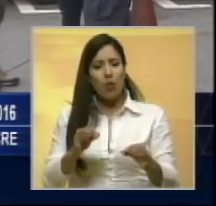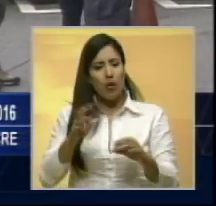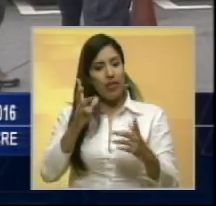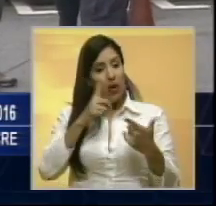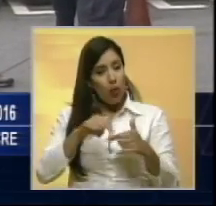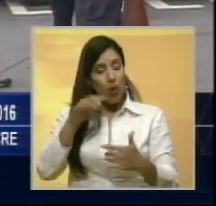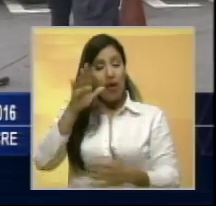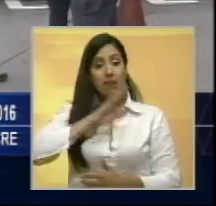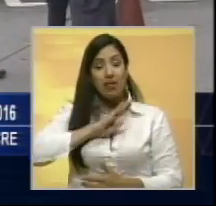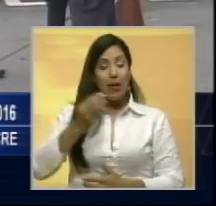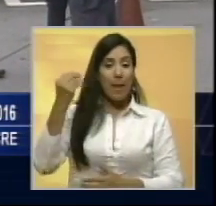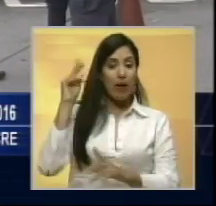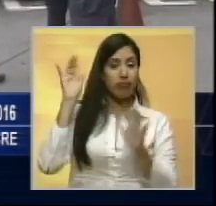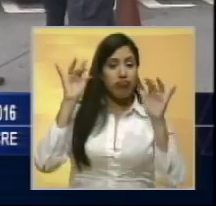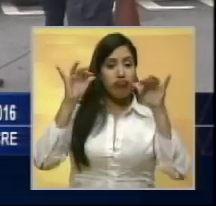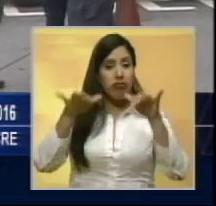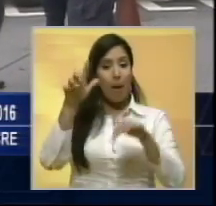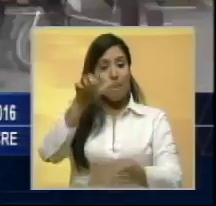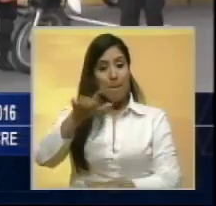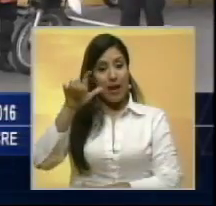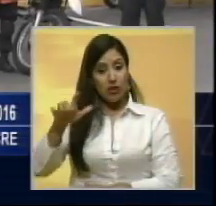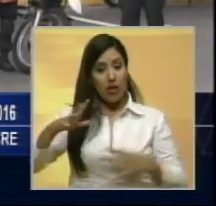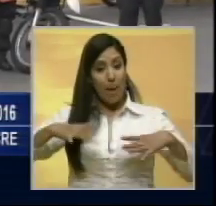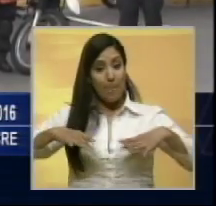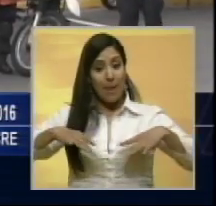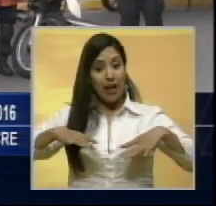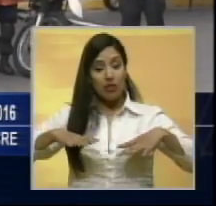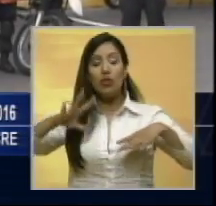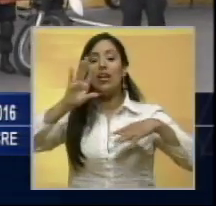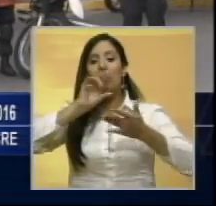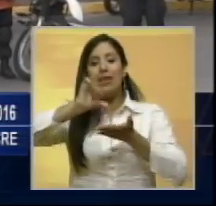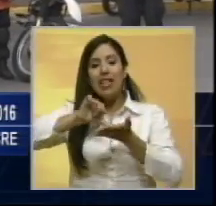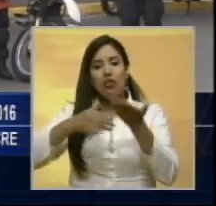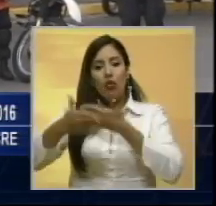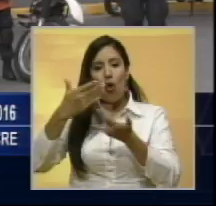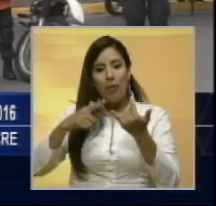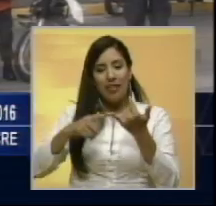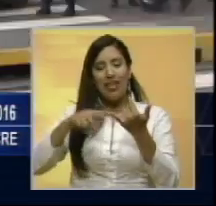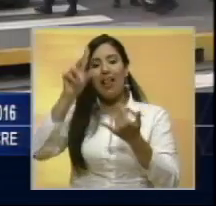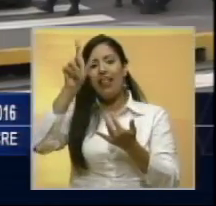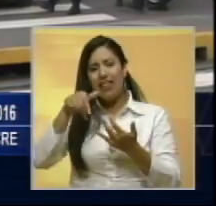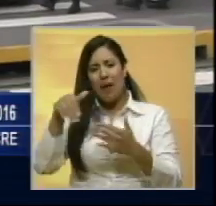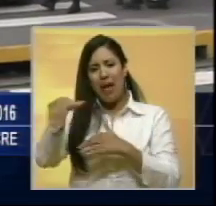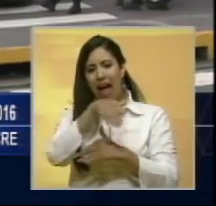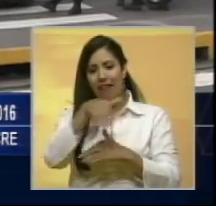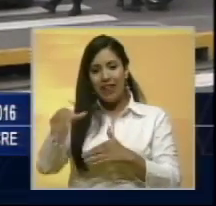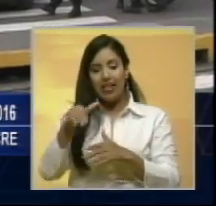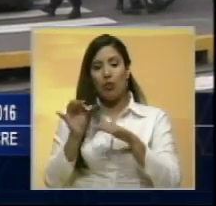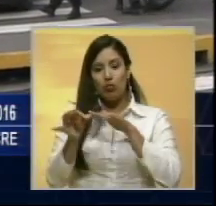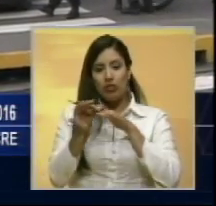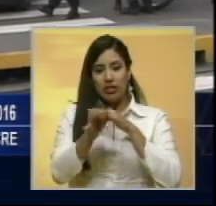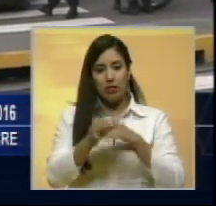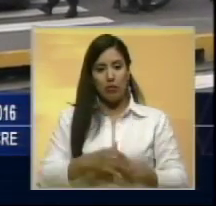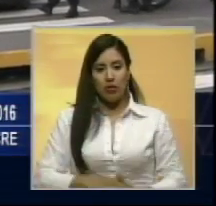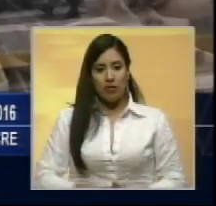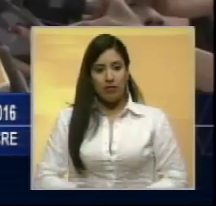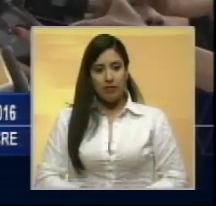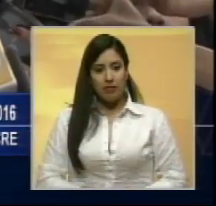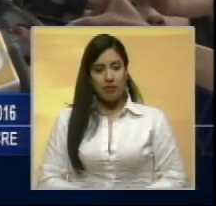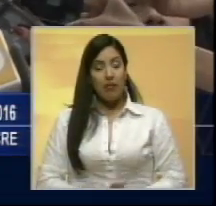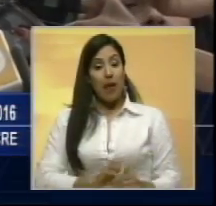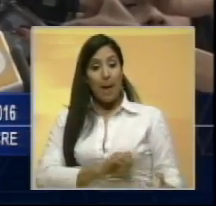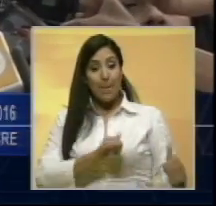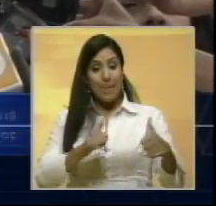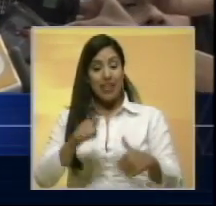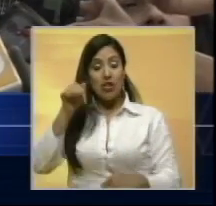los sitios donde más acuden las personas en las vacaciones, como centros comerciales y principales avenidas del municipio. A